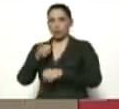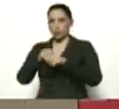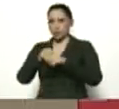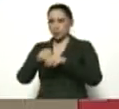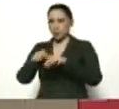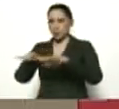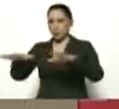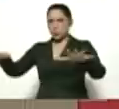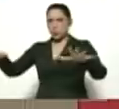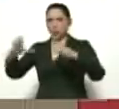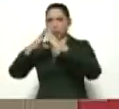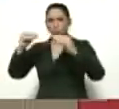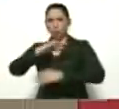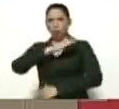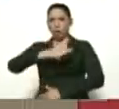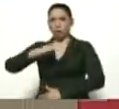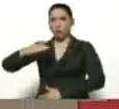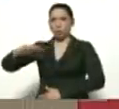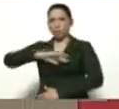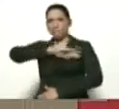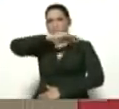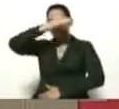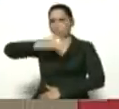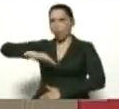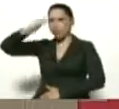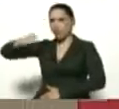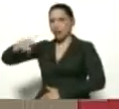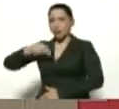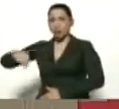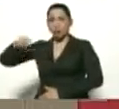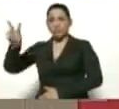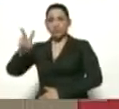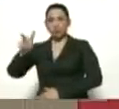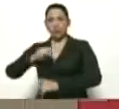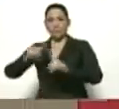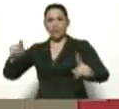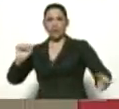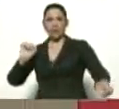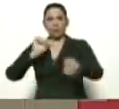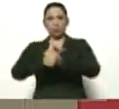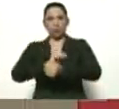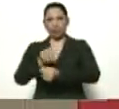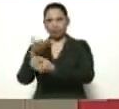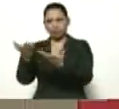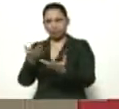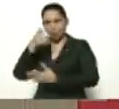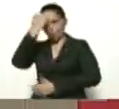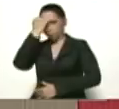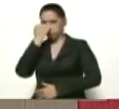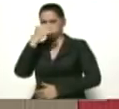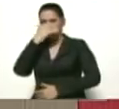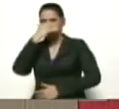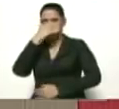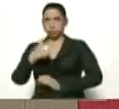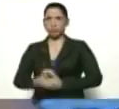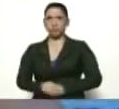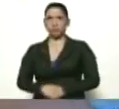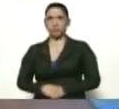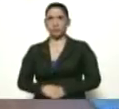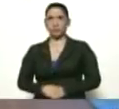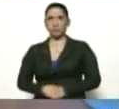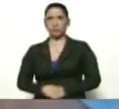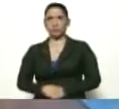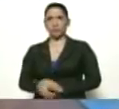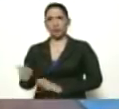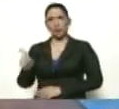por todas las costas y montañas de el norte de venezuela para capturar a estos desertores no es un problema